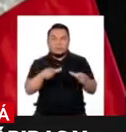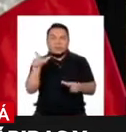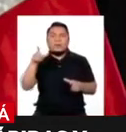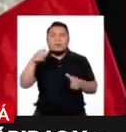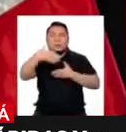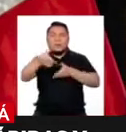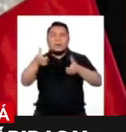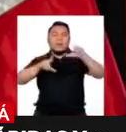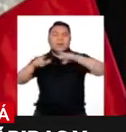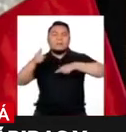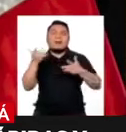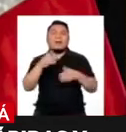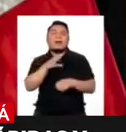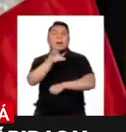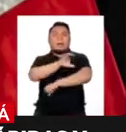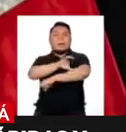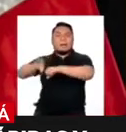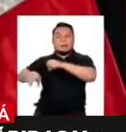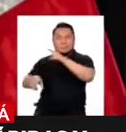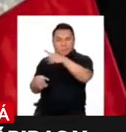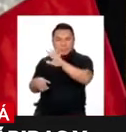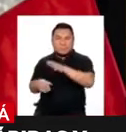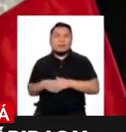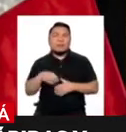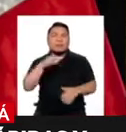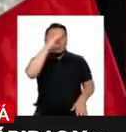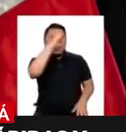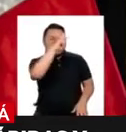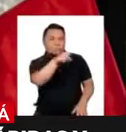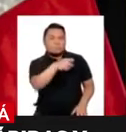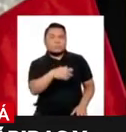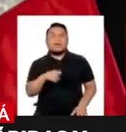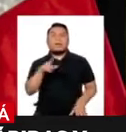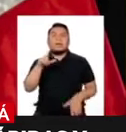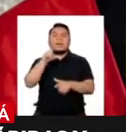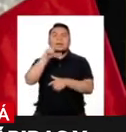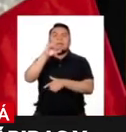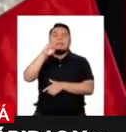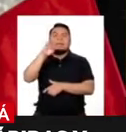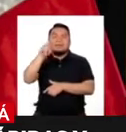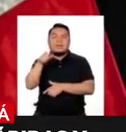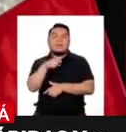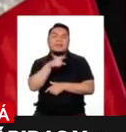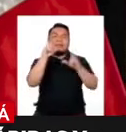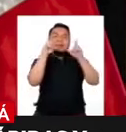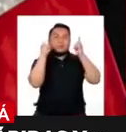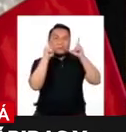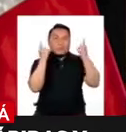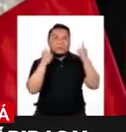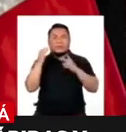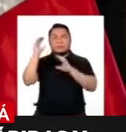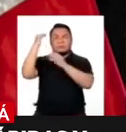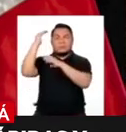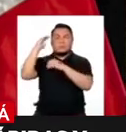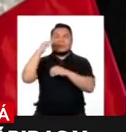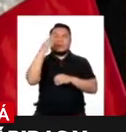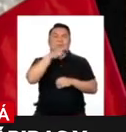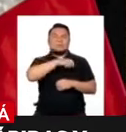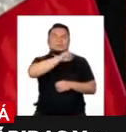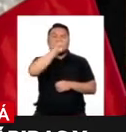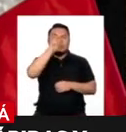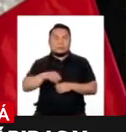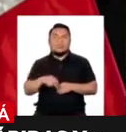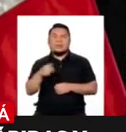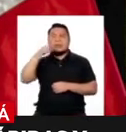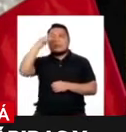los laboratorios que están en las regiones de Cajamarca, Cusco, La Libertad, Loreto, Piura, San